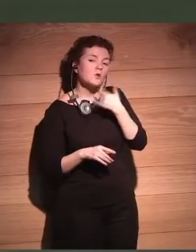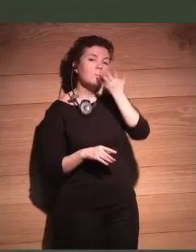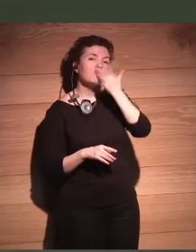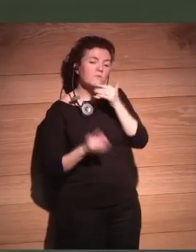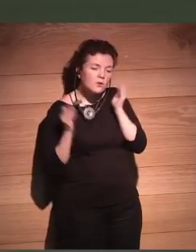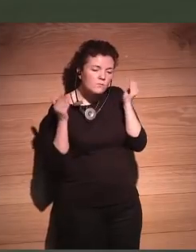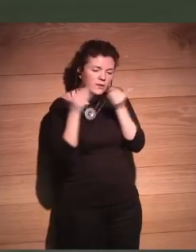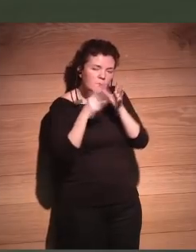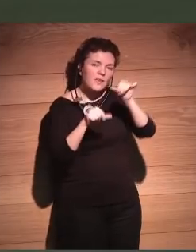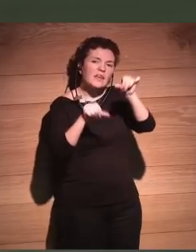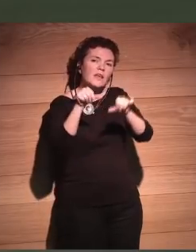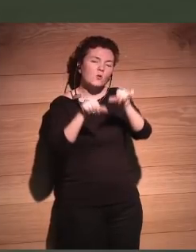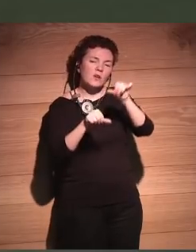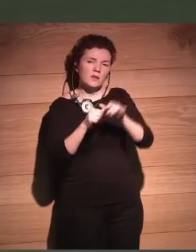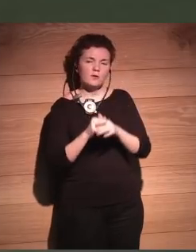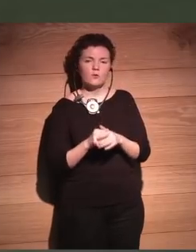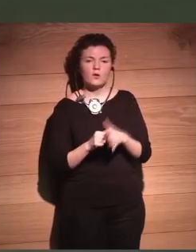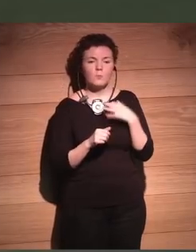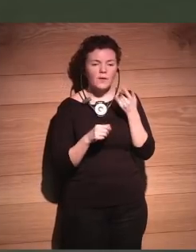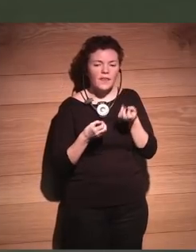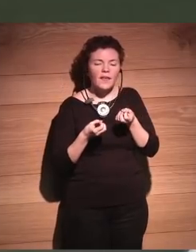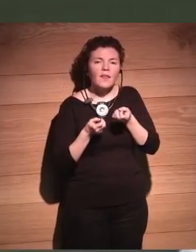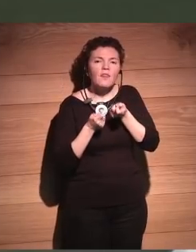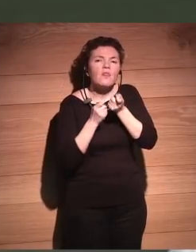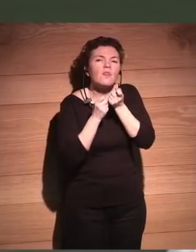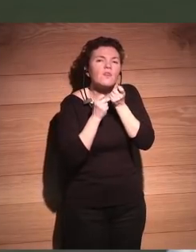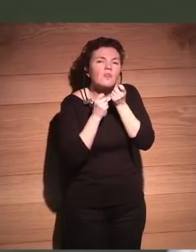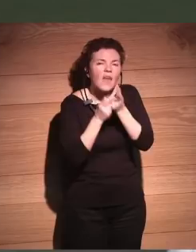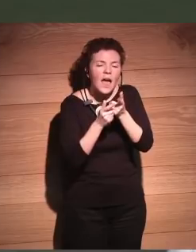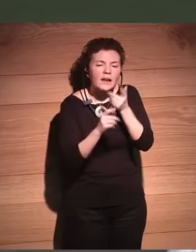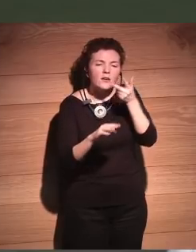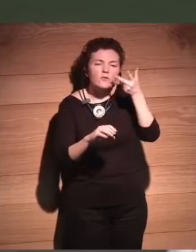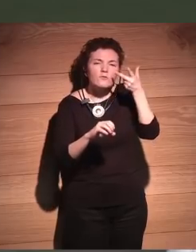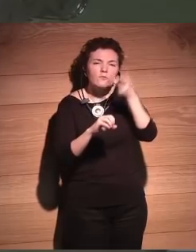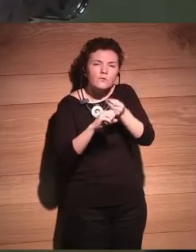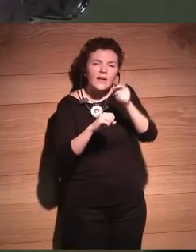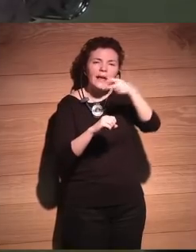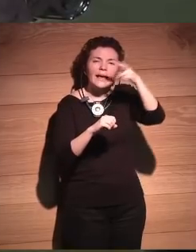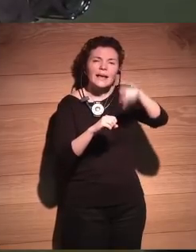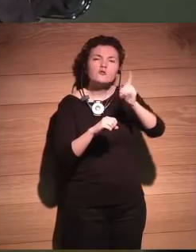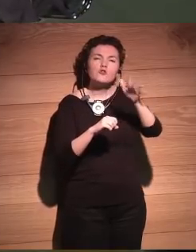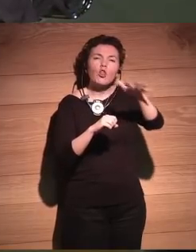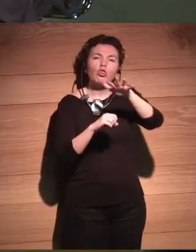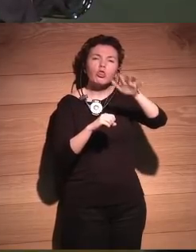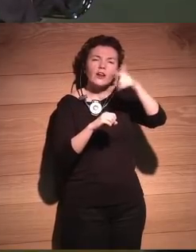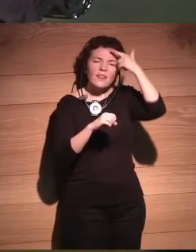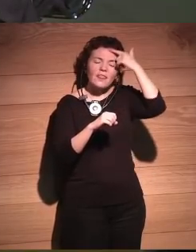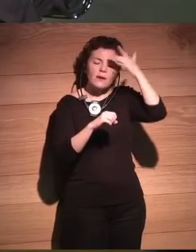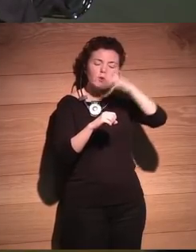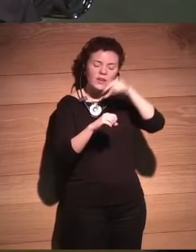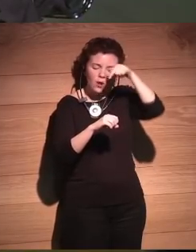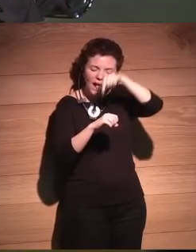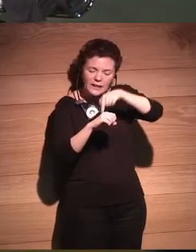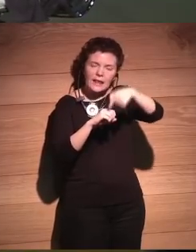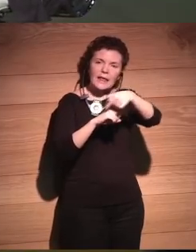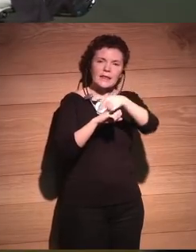preferimos el enfoque quirúrgico, que podemos expresar o que podemos introducir este gen solamente en la parte del cerebro a la que nos queremos dirigir. Pero